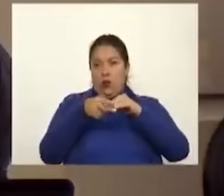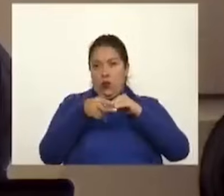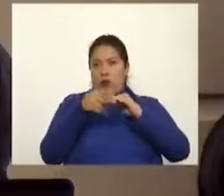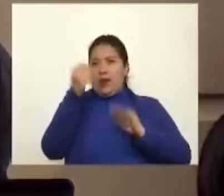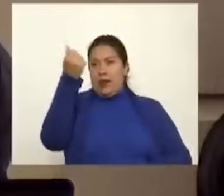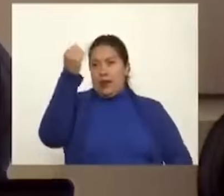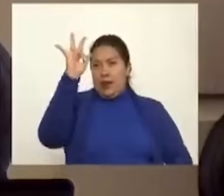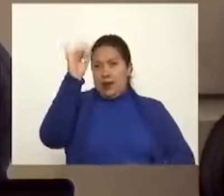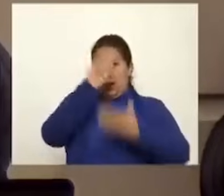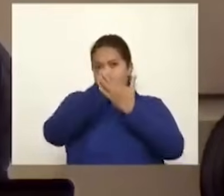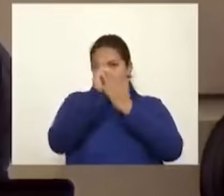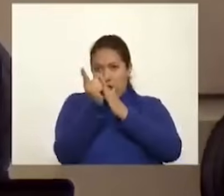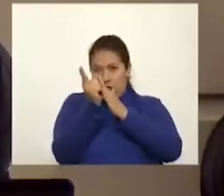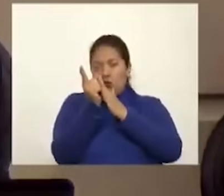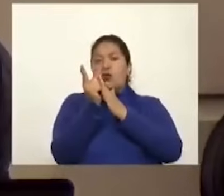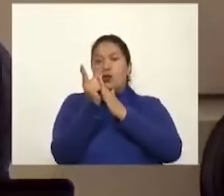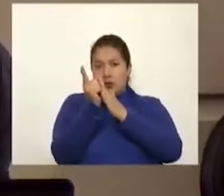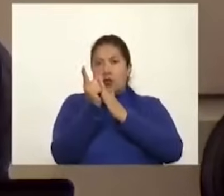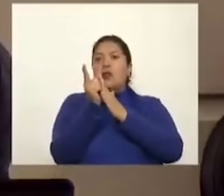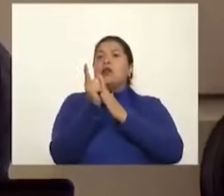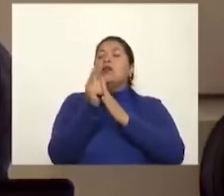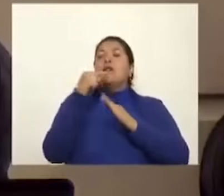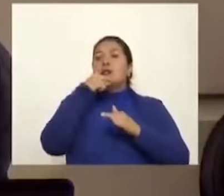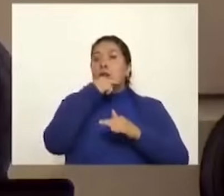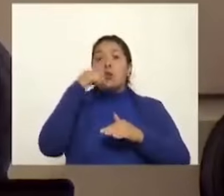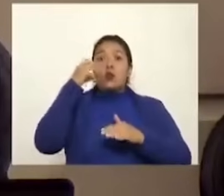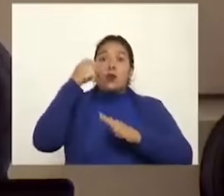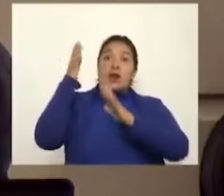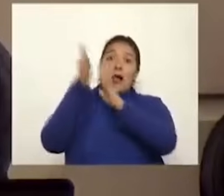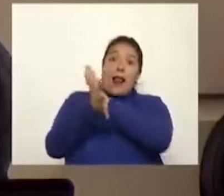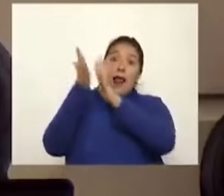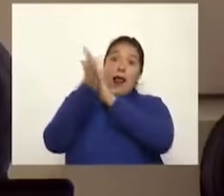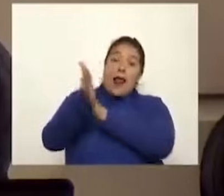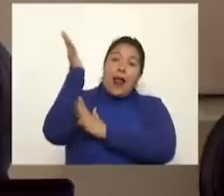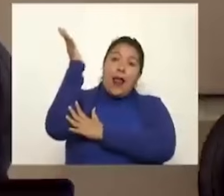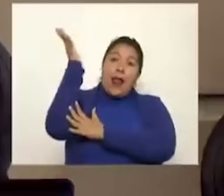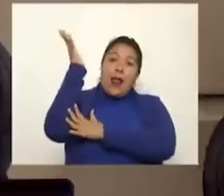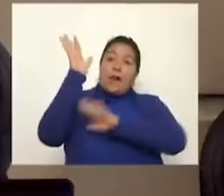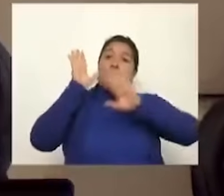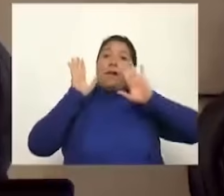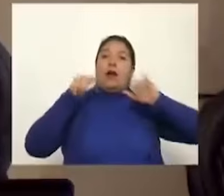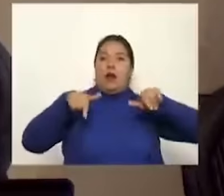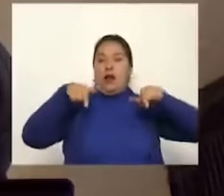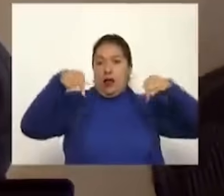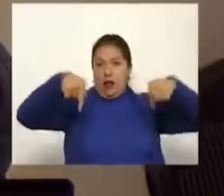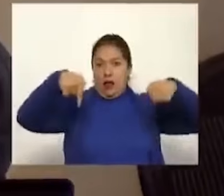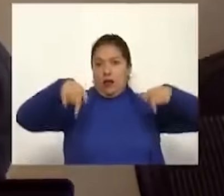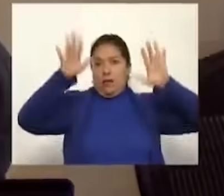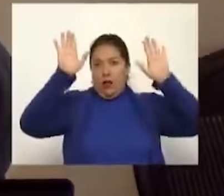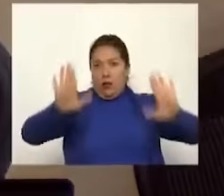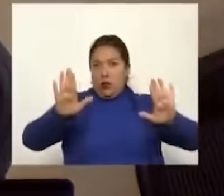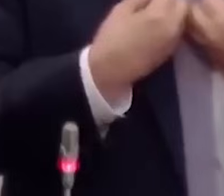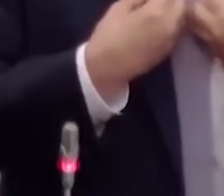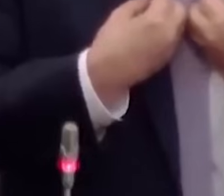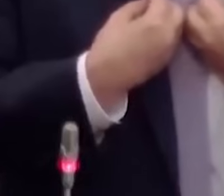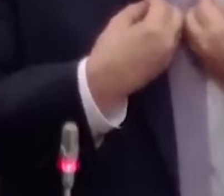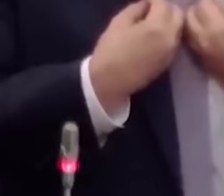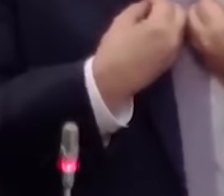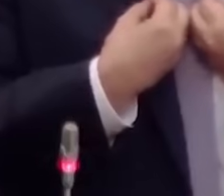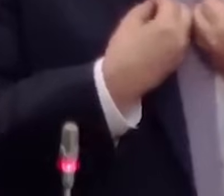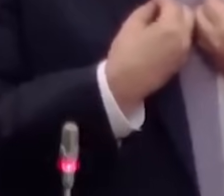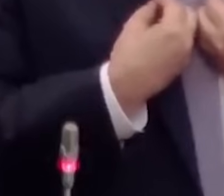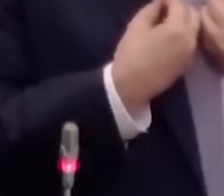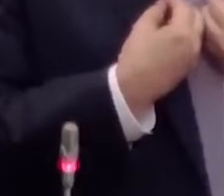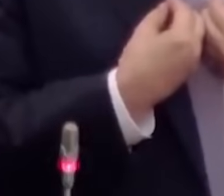13 minutos la locución presidencial y se hace una pausa para continuar. Ese